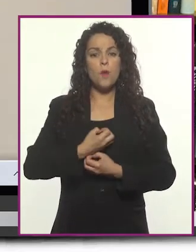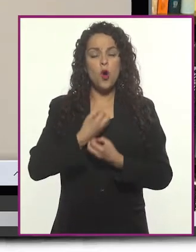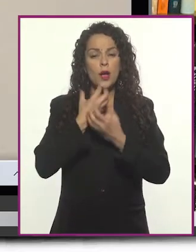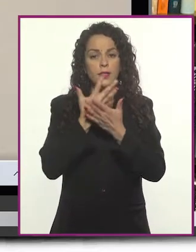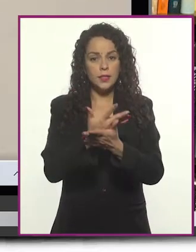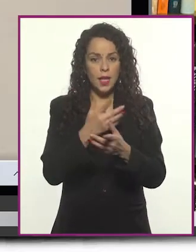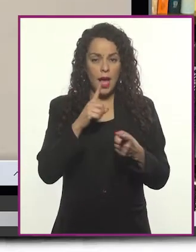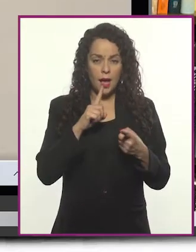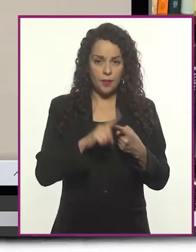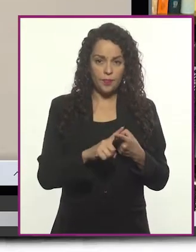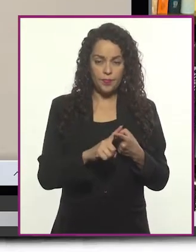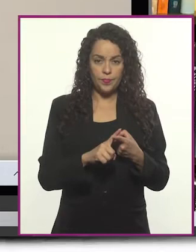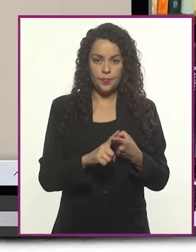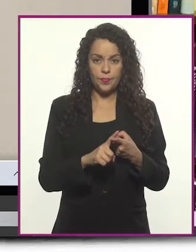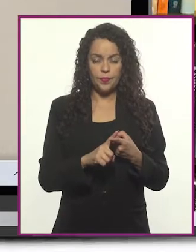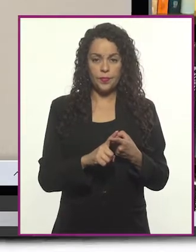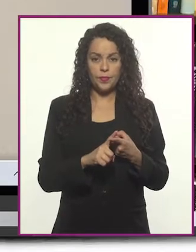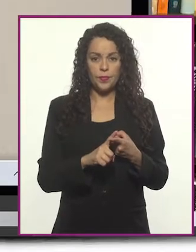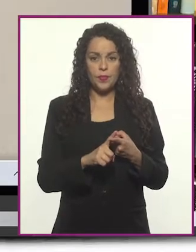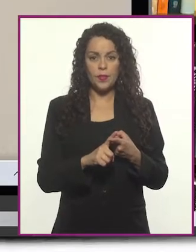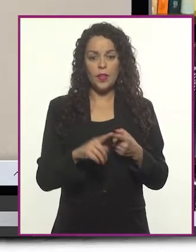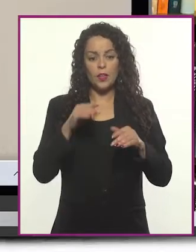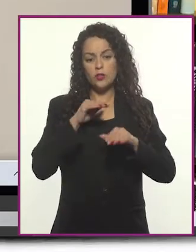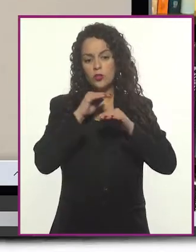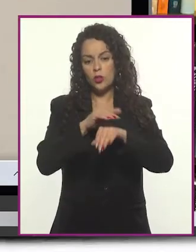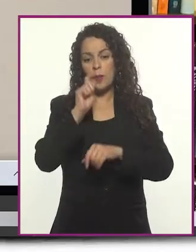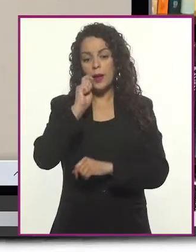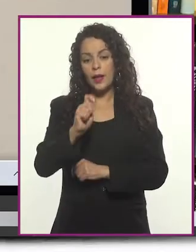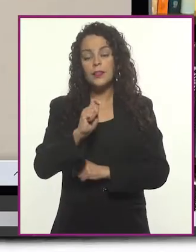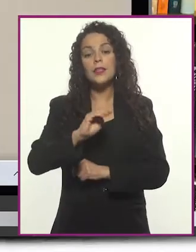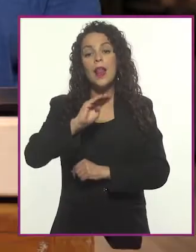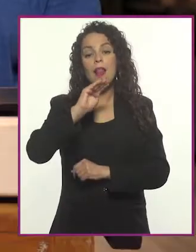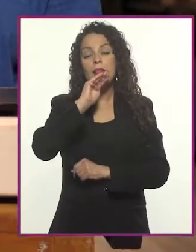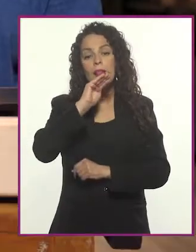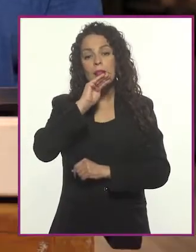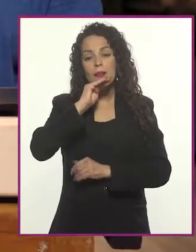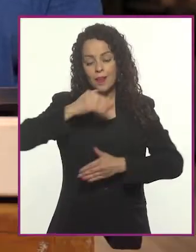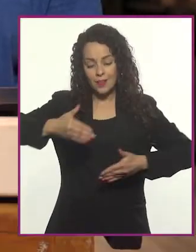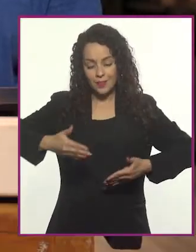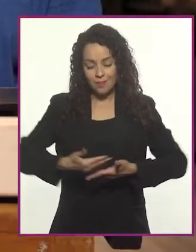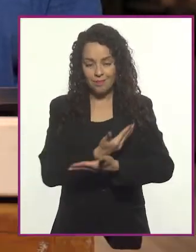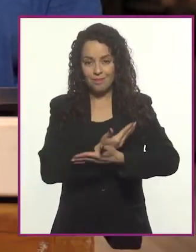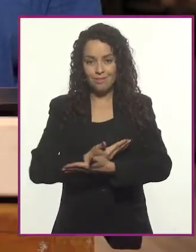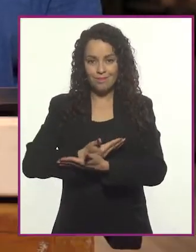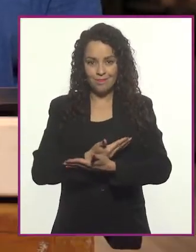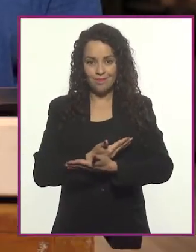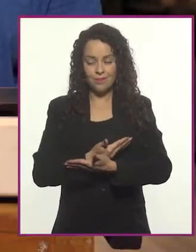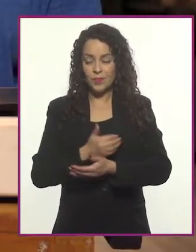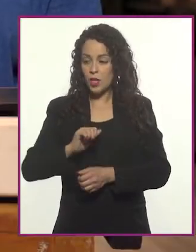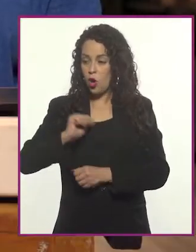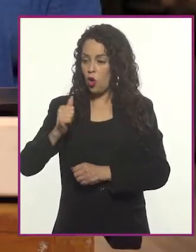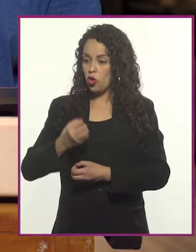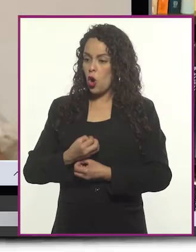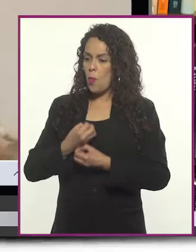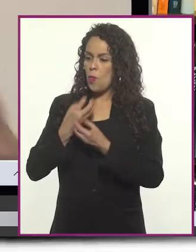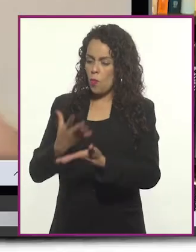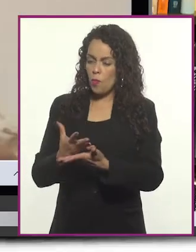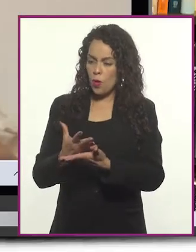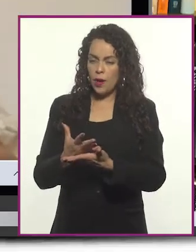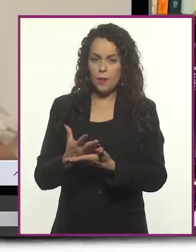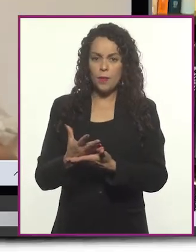poesía, en un proyecto precisamente sobre la maternidad. Tengo también otro poemario